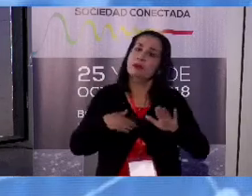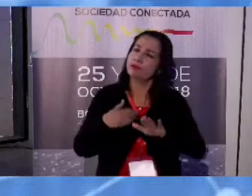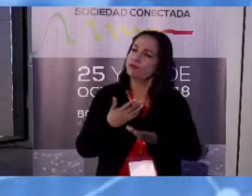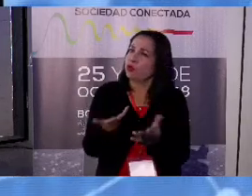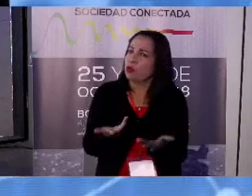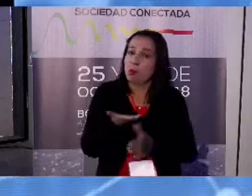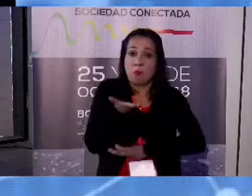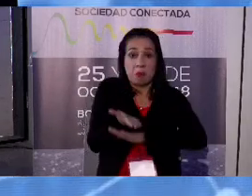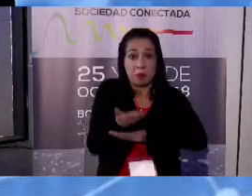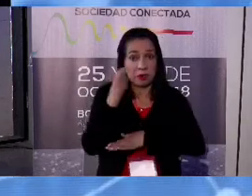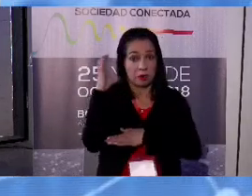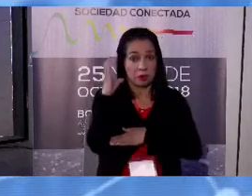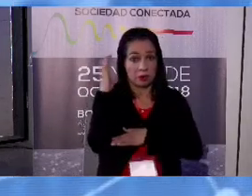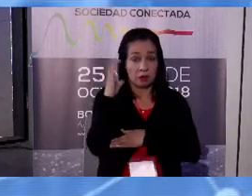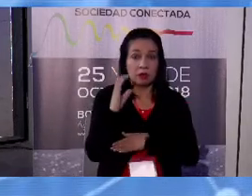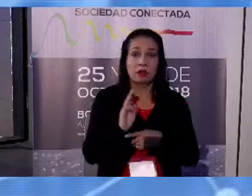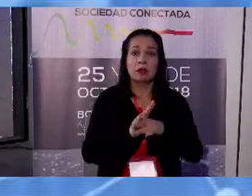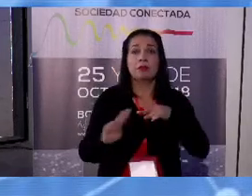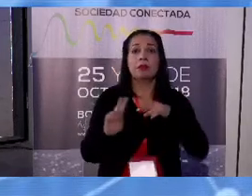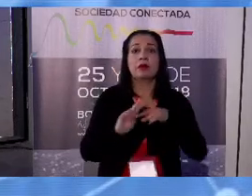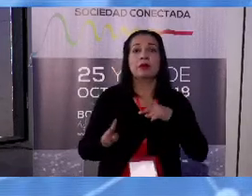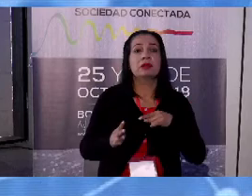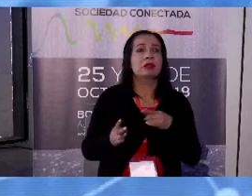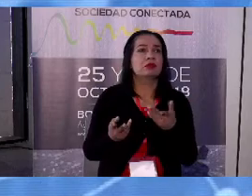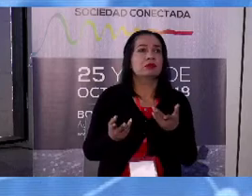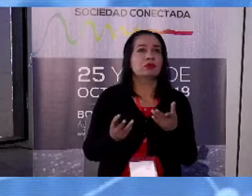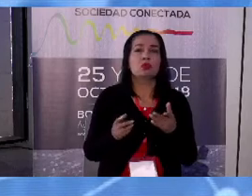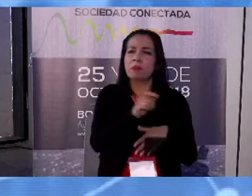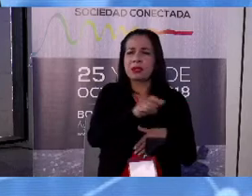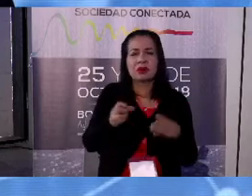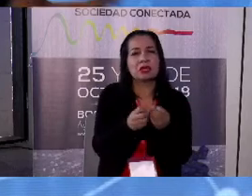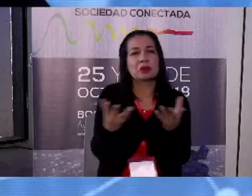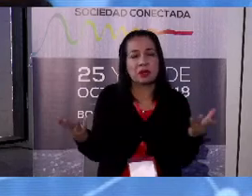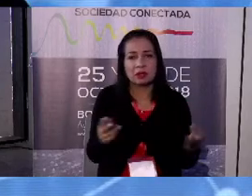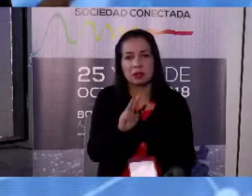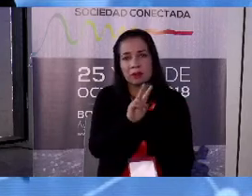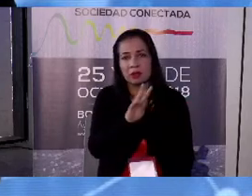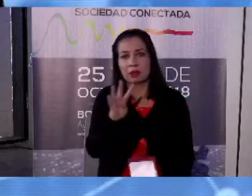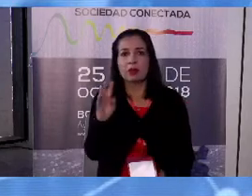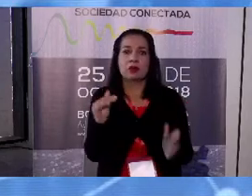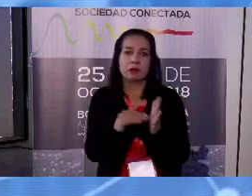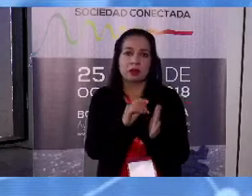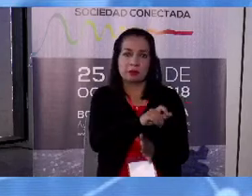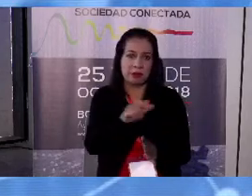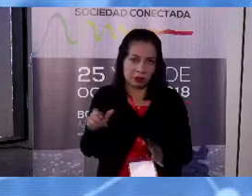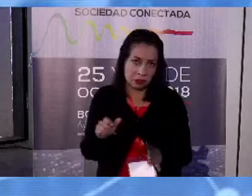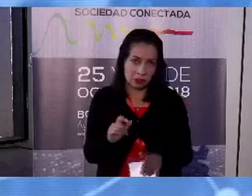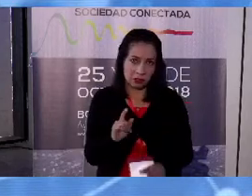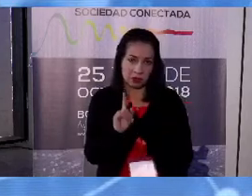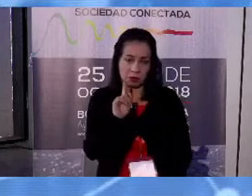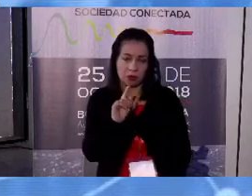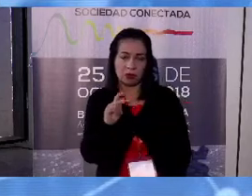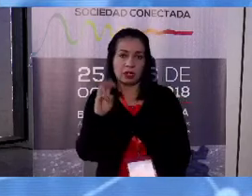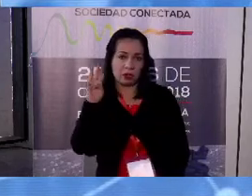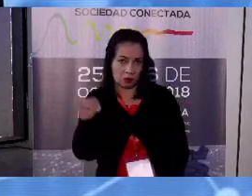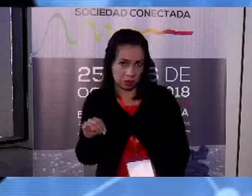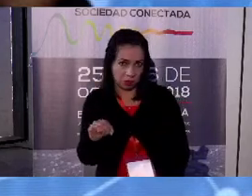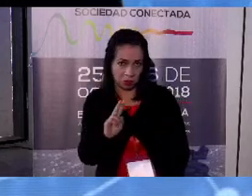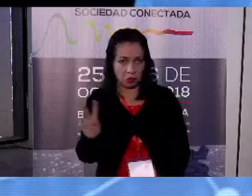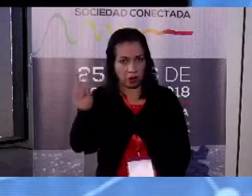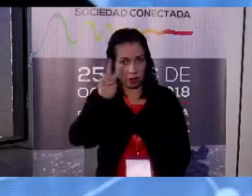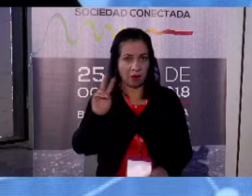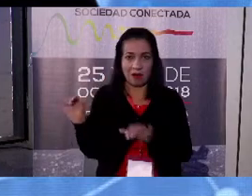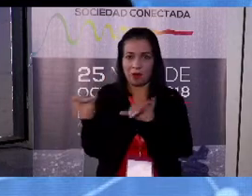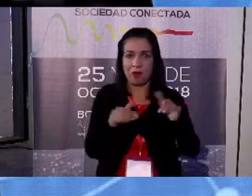máxima de 24000 habitantes por kilómetro cuadrado el mismo espectro que Panamá con 4300 habitantes no